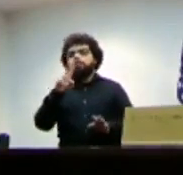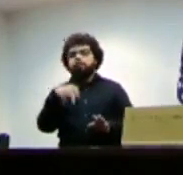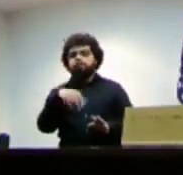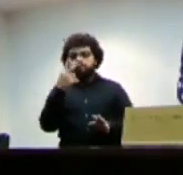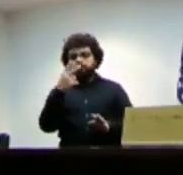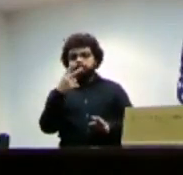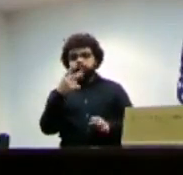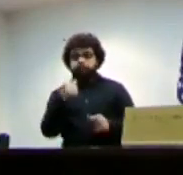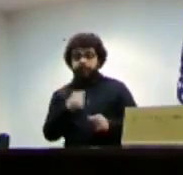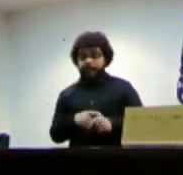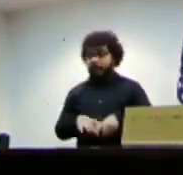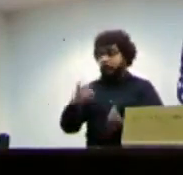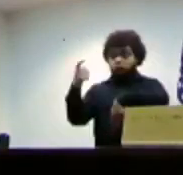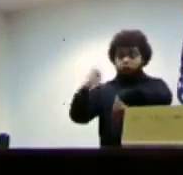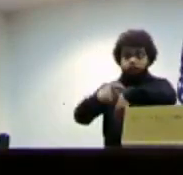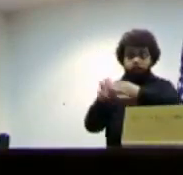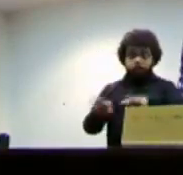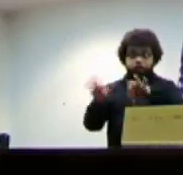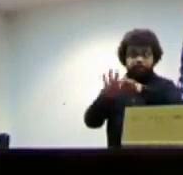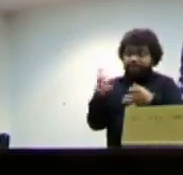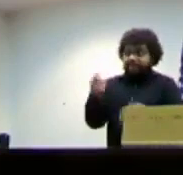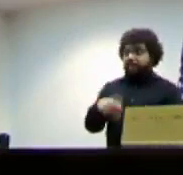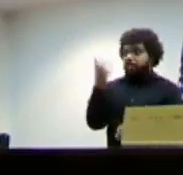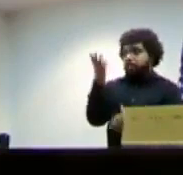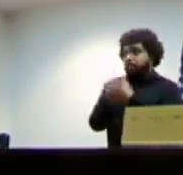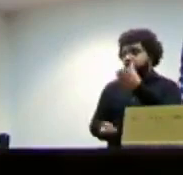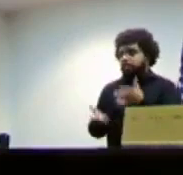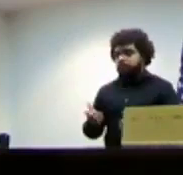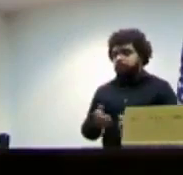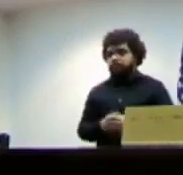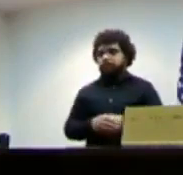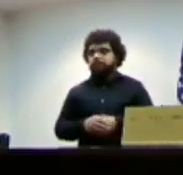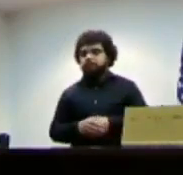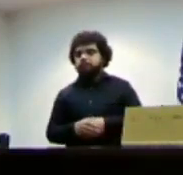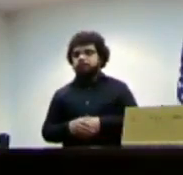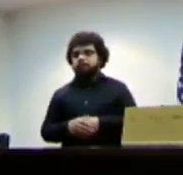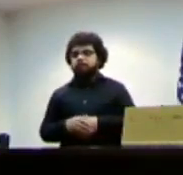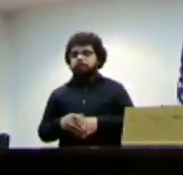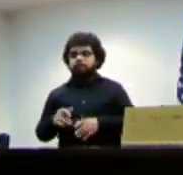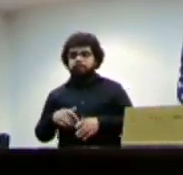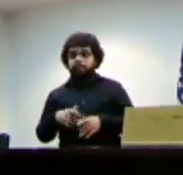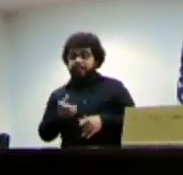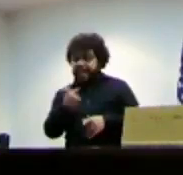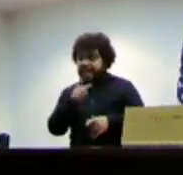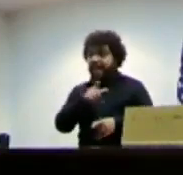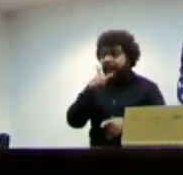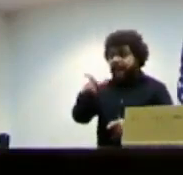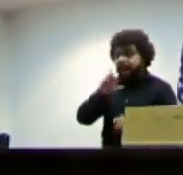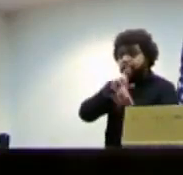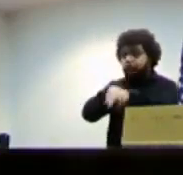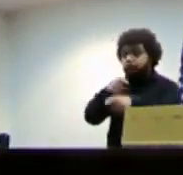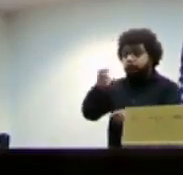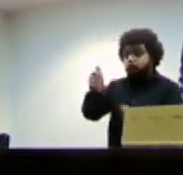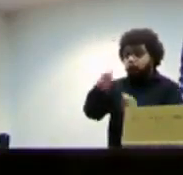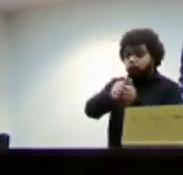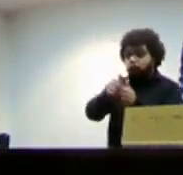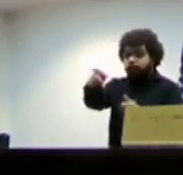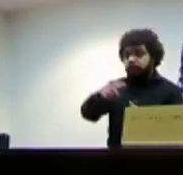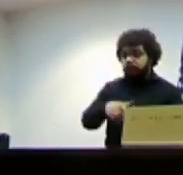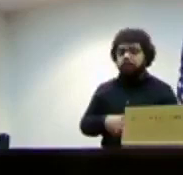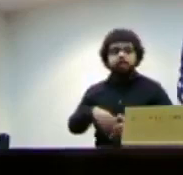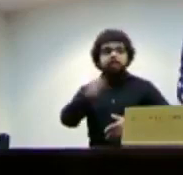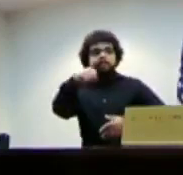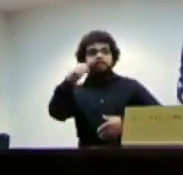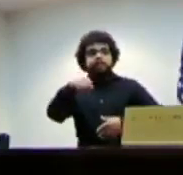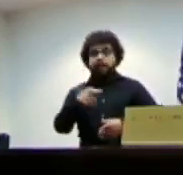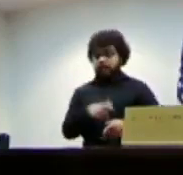críticos. Sí. No, en esta segunda fue que hubo una pérdida. ¿Él le rinde cuenta a ustedes? Él nos rinde cuenta, inclusive. ¿Y usted entiende que